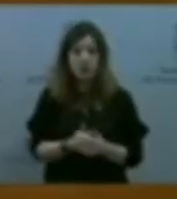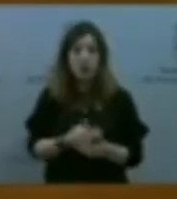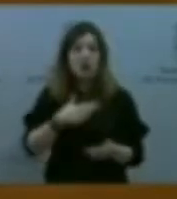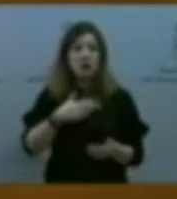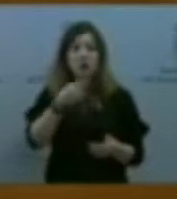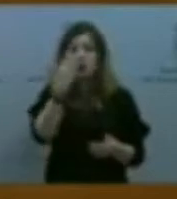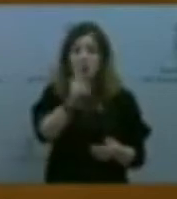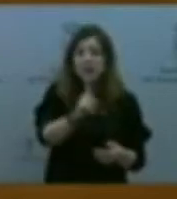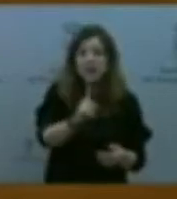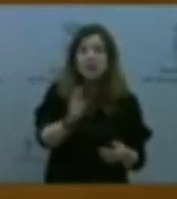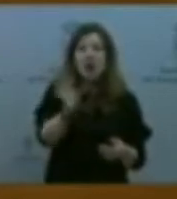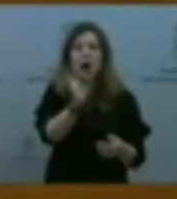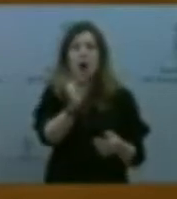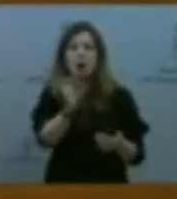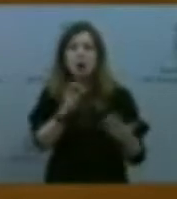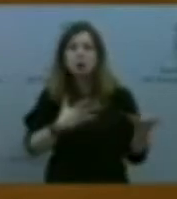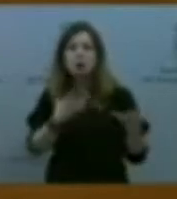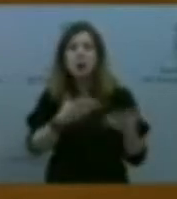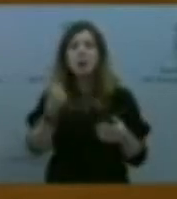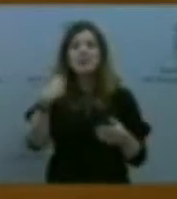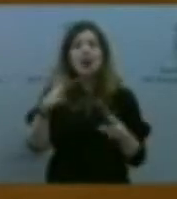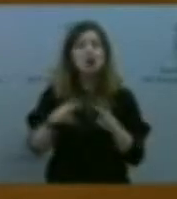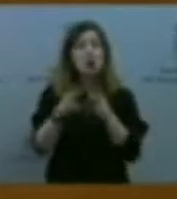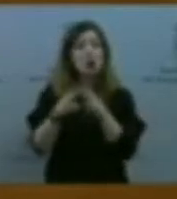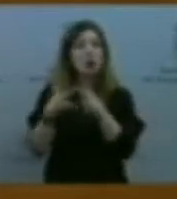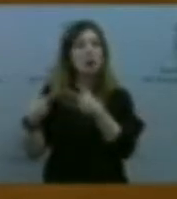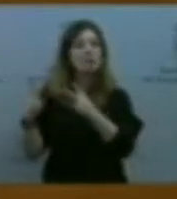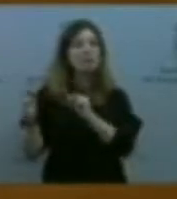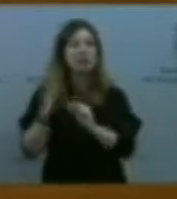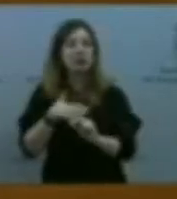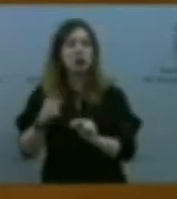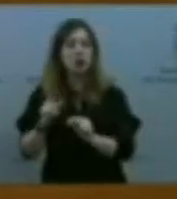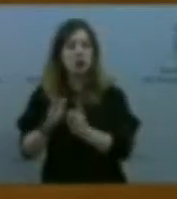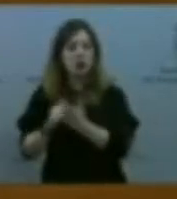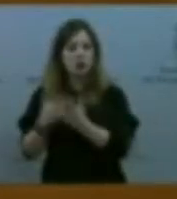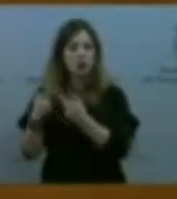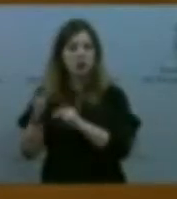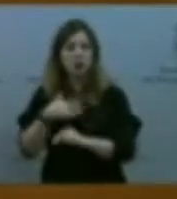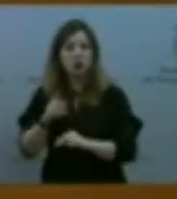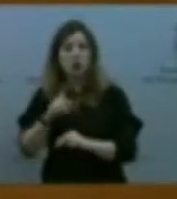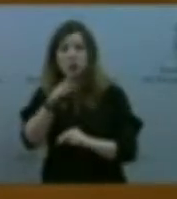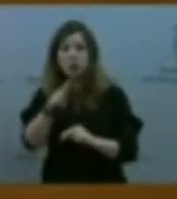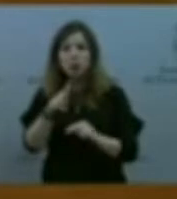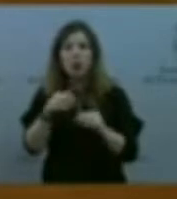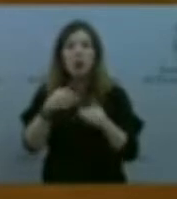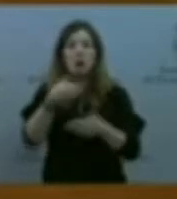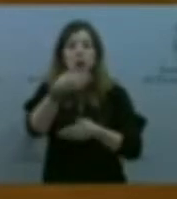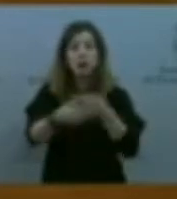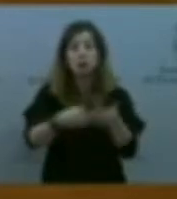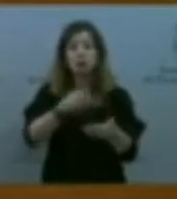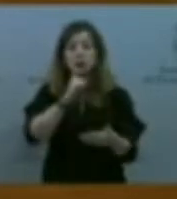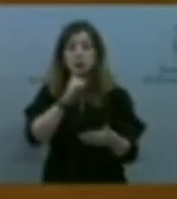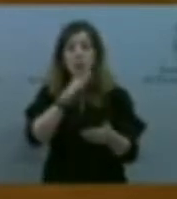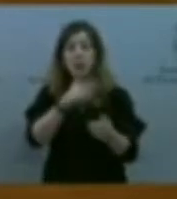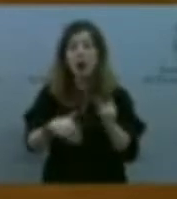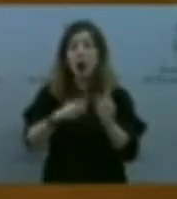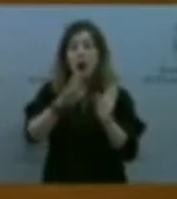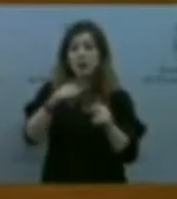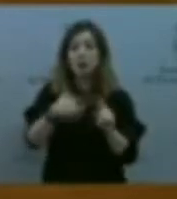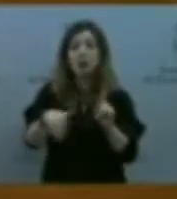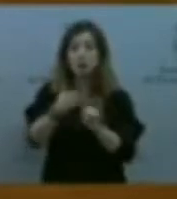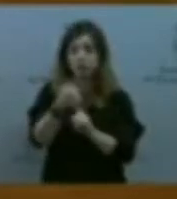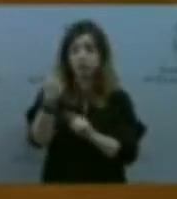salario social con los rigores procedimentales que hay que recorrer para obtener finalmente la percepción y